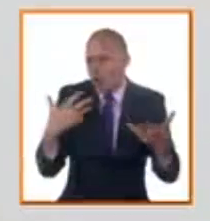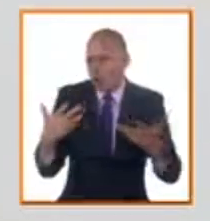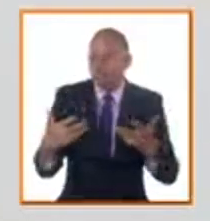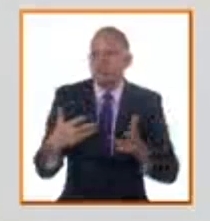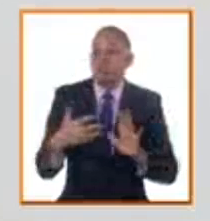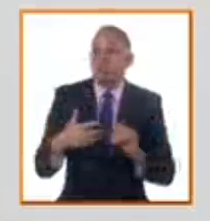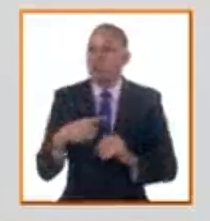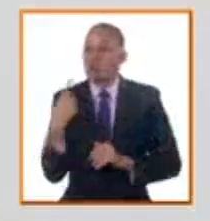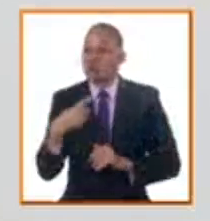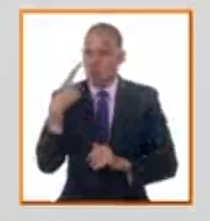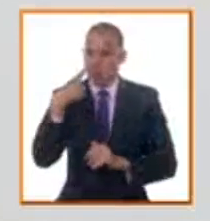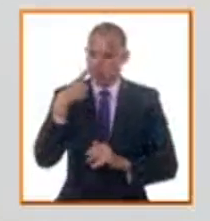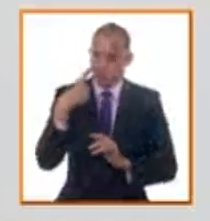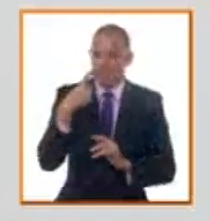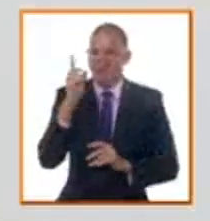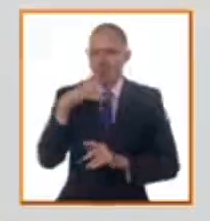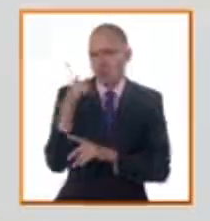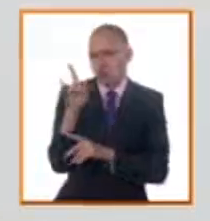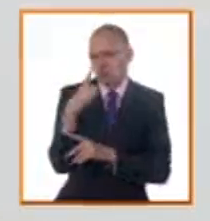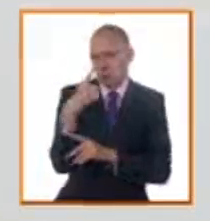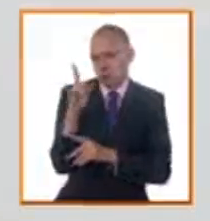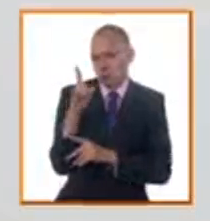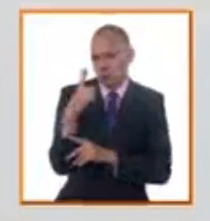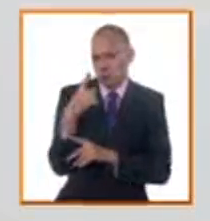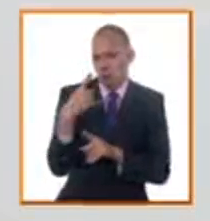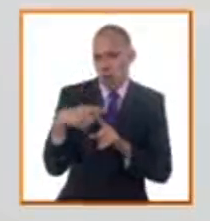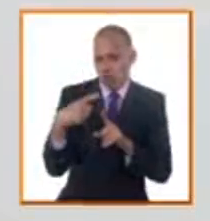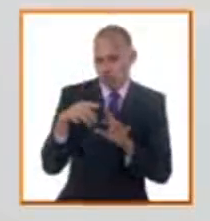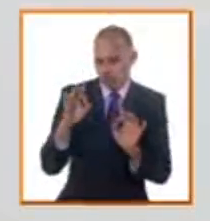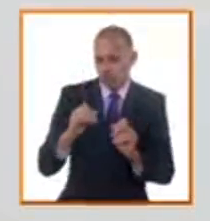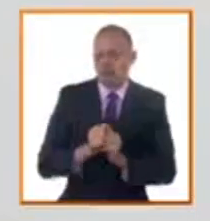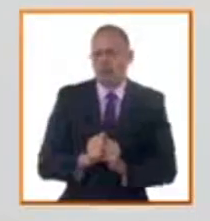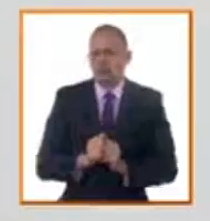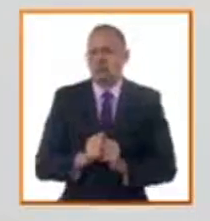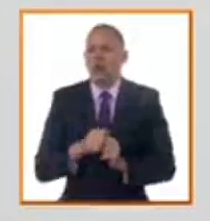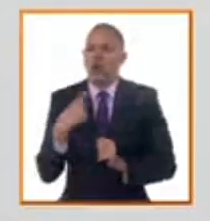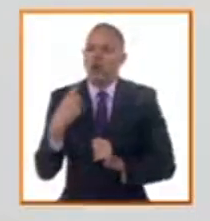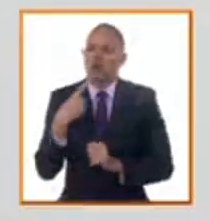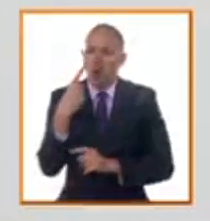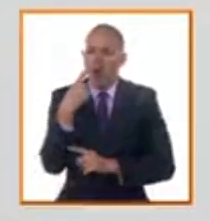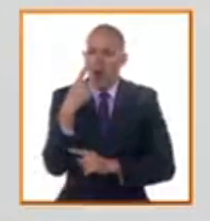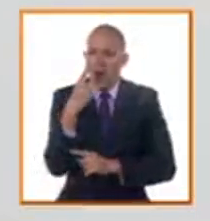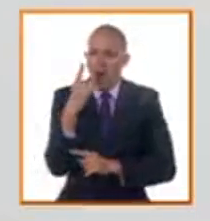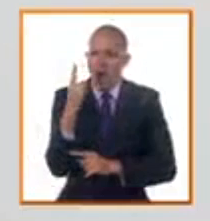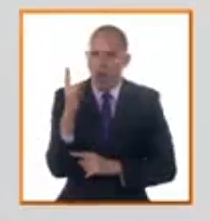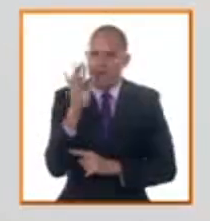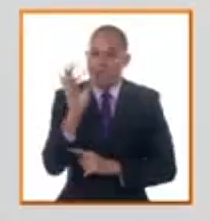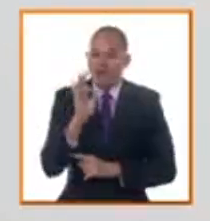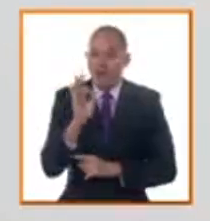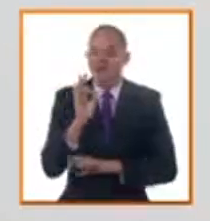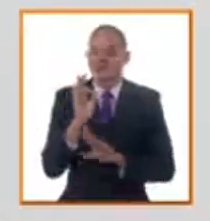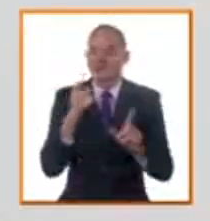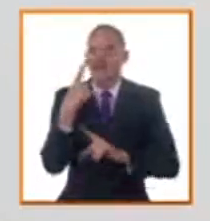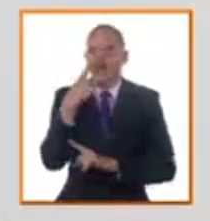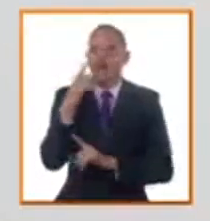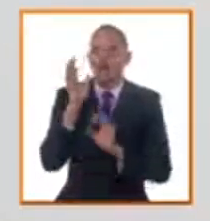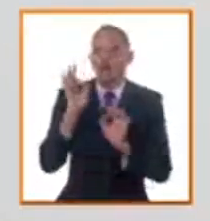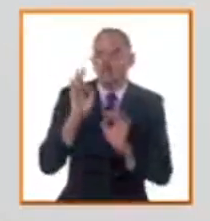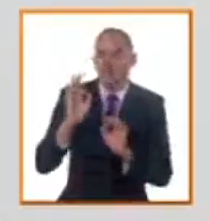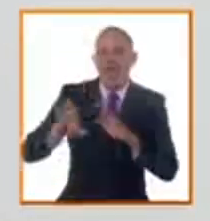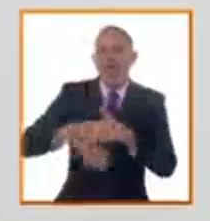seguimiento. Se emite entonces a día 5 un primer aviso de alerta temprana, donde se describe toda la